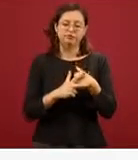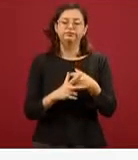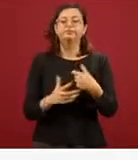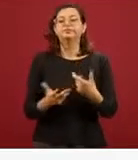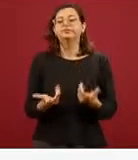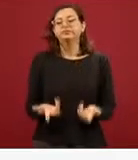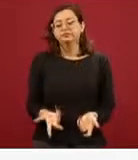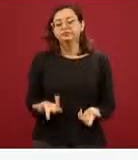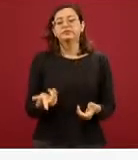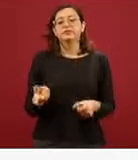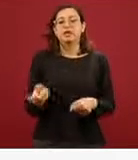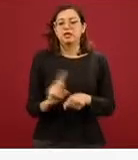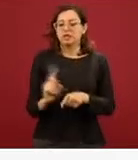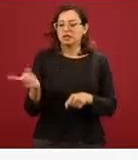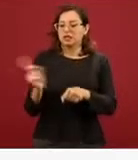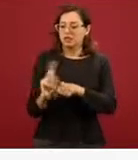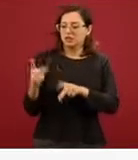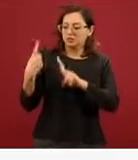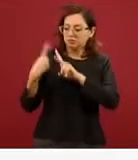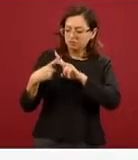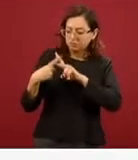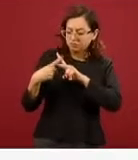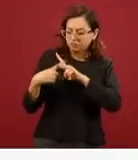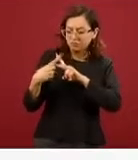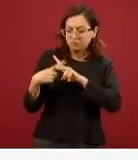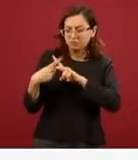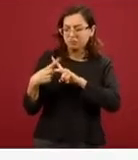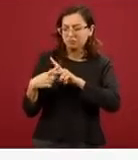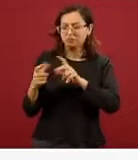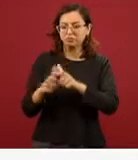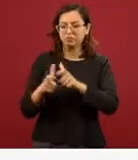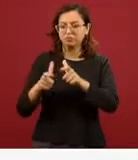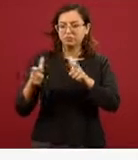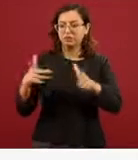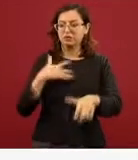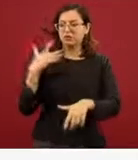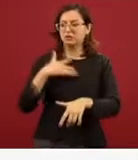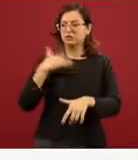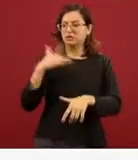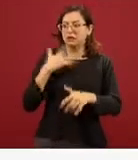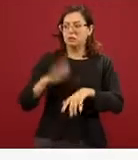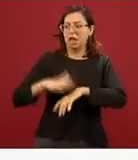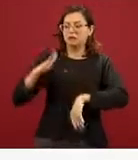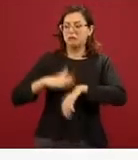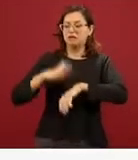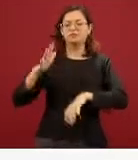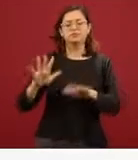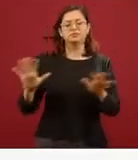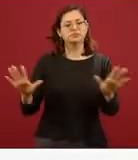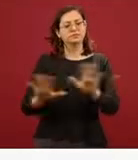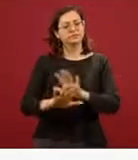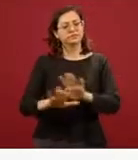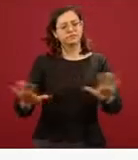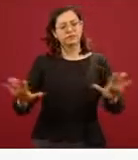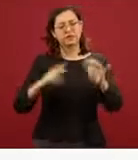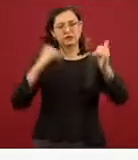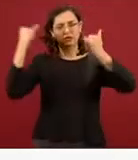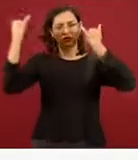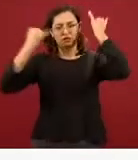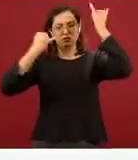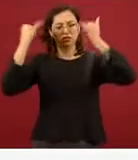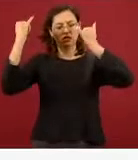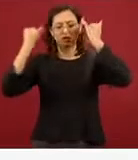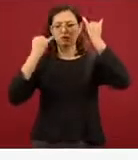casos diaria no debe llevarnos a pensar que se están acumulando, porque la enfermedad